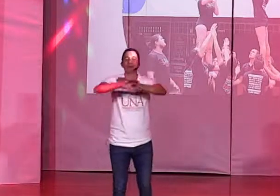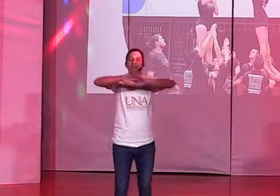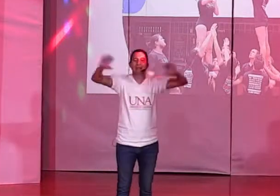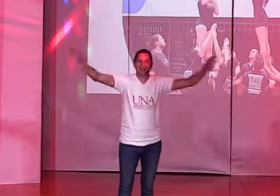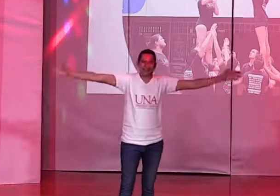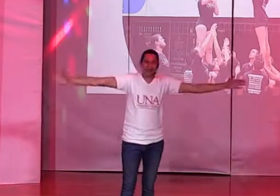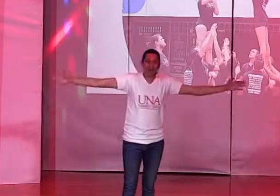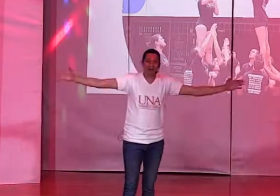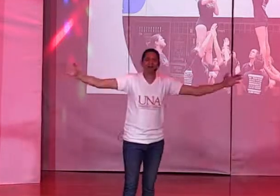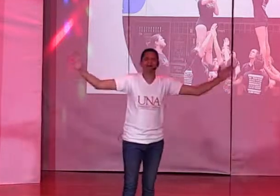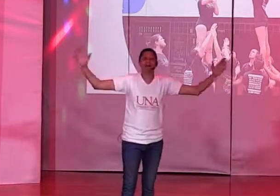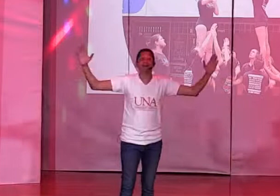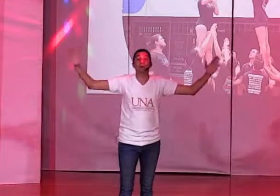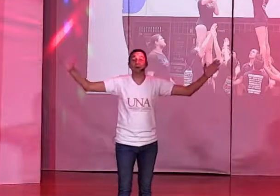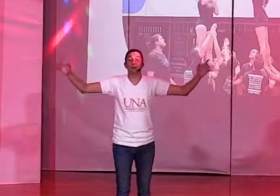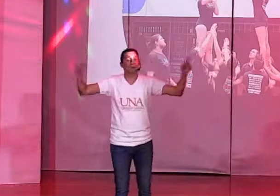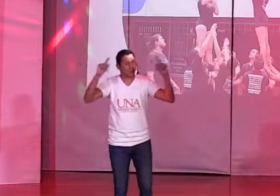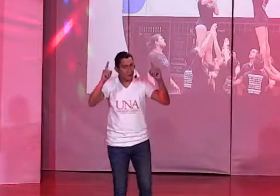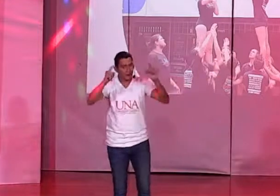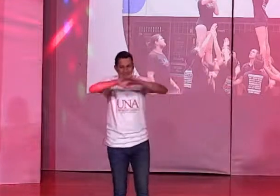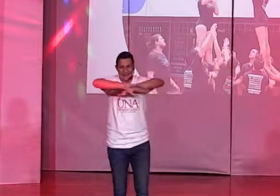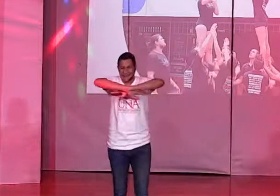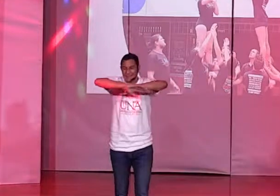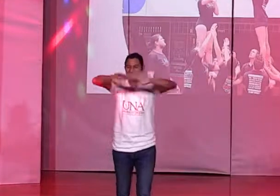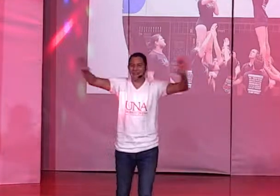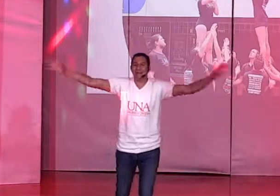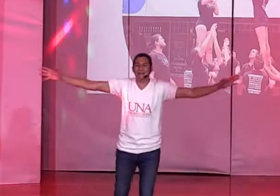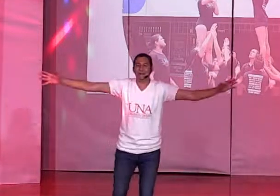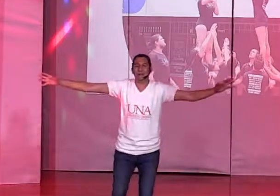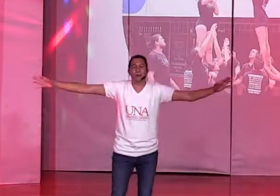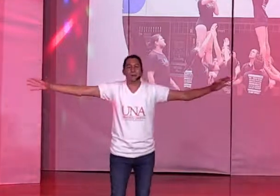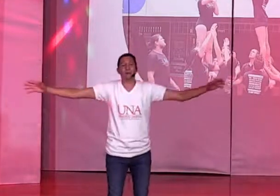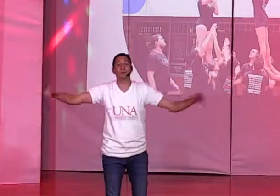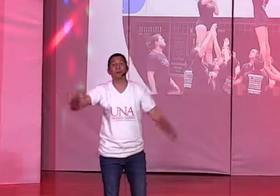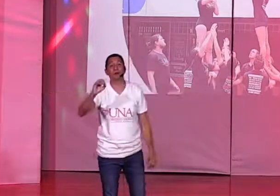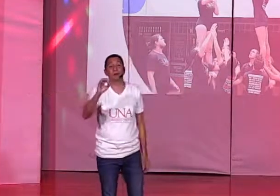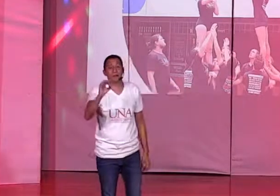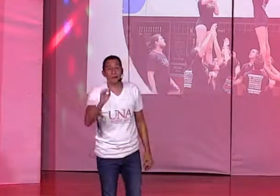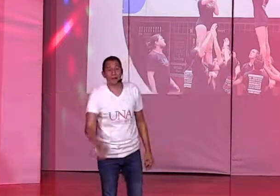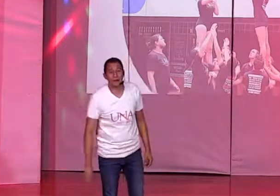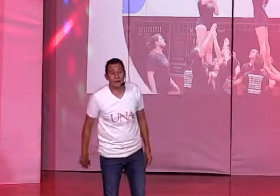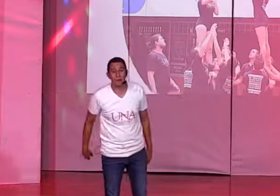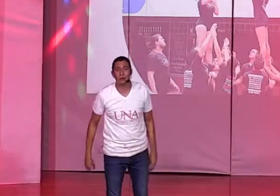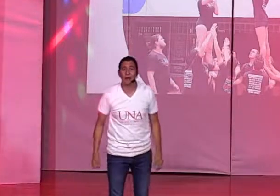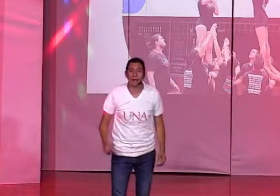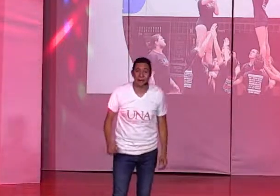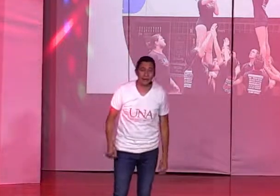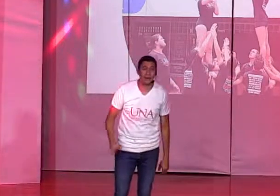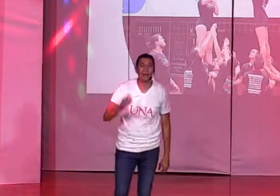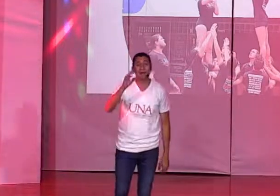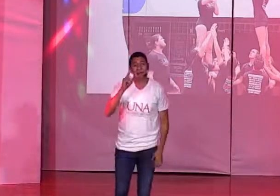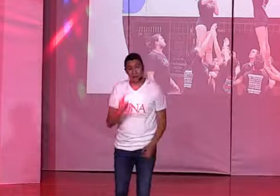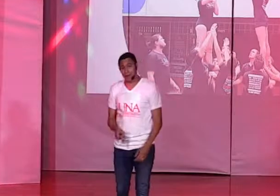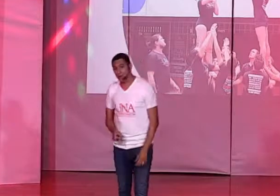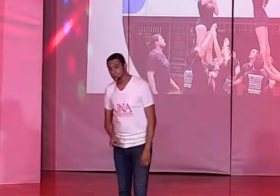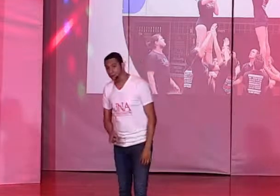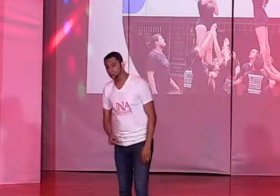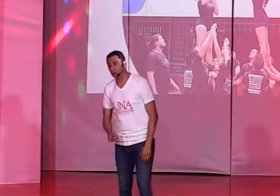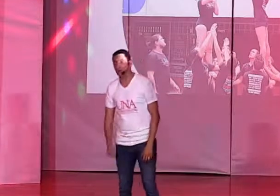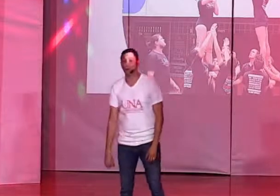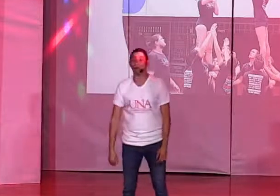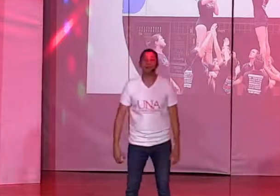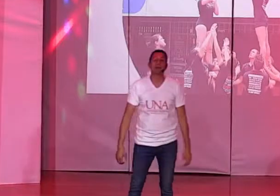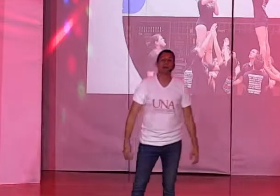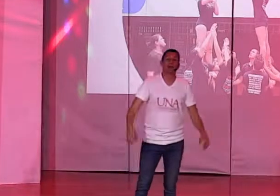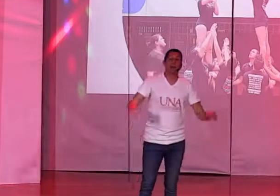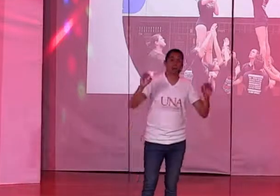tenía un bosque grandísimo y estaba lleno de árboles, recuerde, estaba llenísimo de árboles, pero ese hombre tenía un objetivo bien claro y era derribar uno de